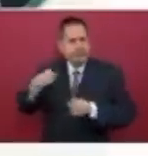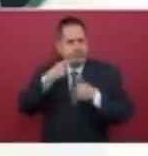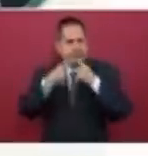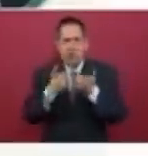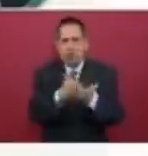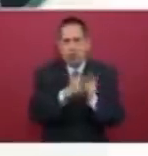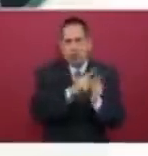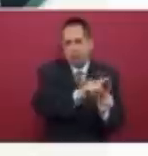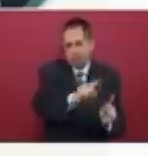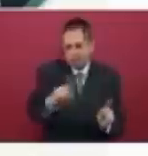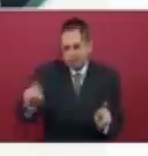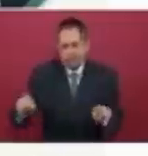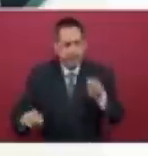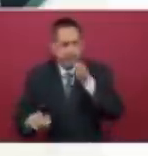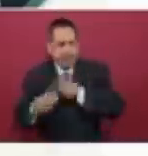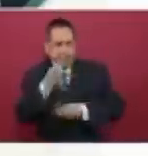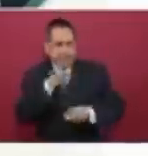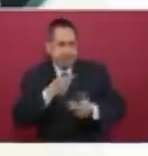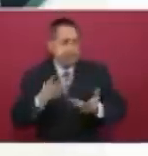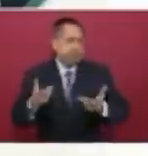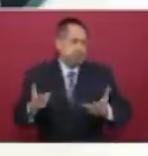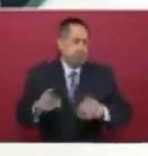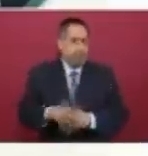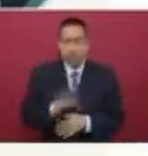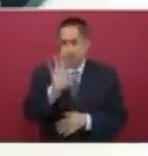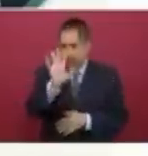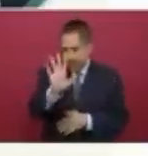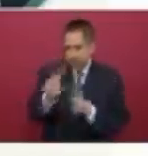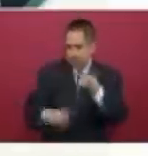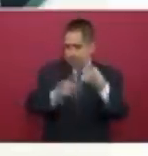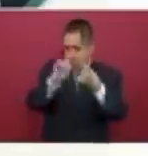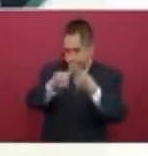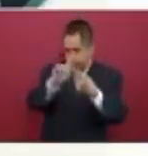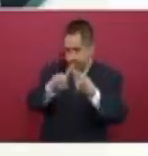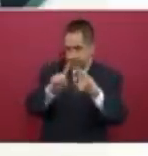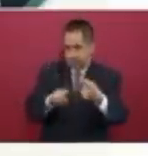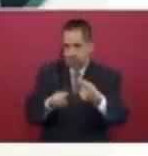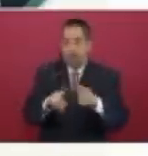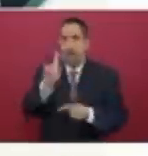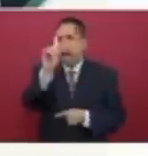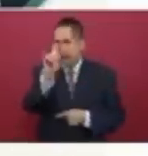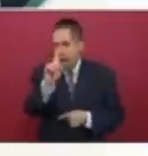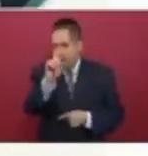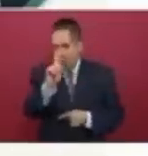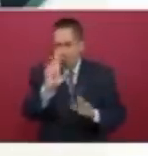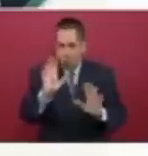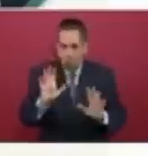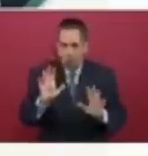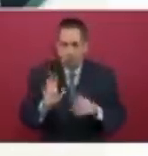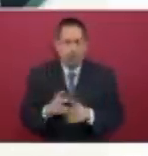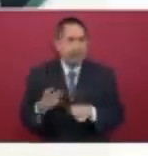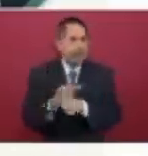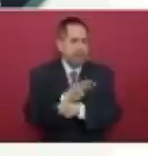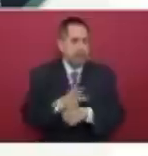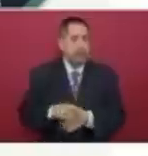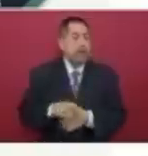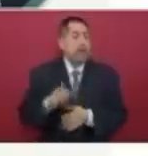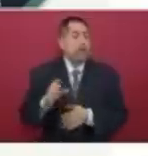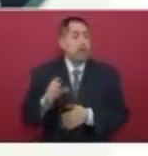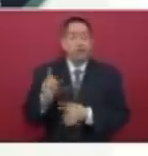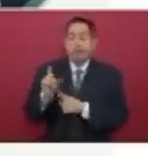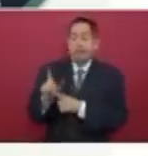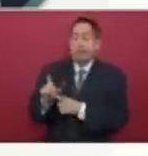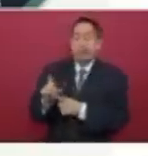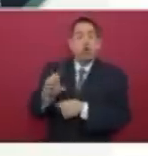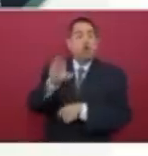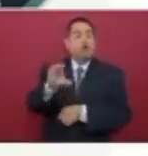grupos con respecto a la primera problemática del agua que realizó la comisión federal de